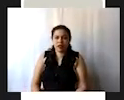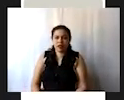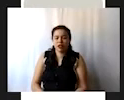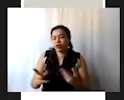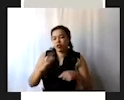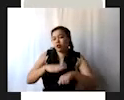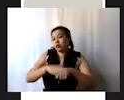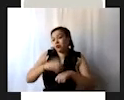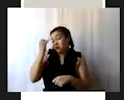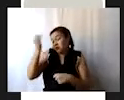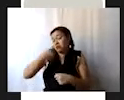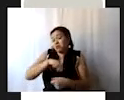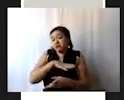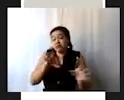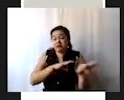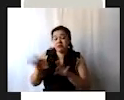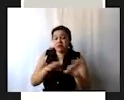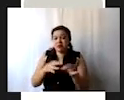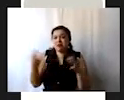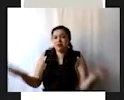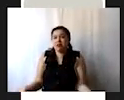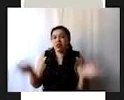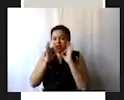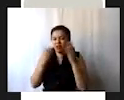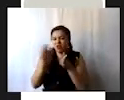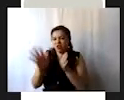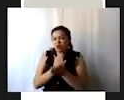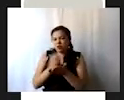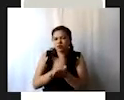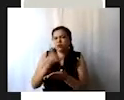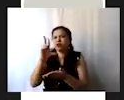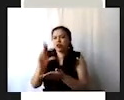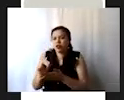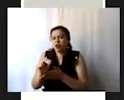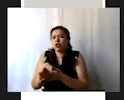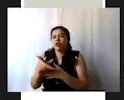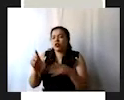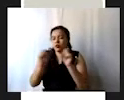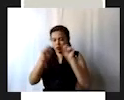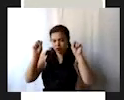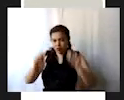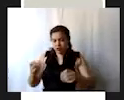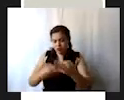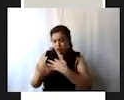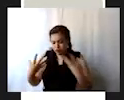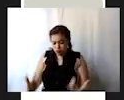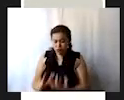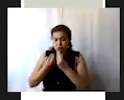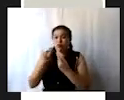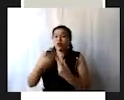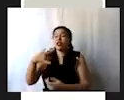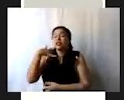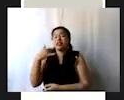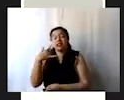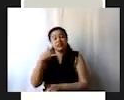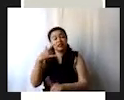pero trabajando pues no de manera aislada, sino como parte de un sistema. Uno de los grandes retos que tiene la